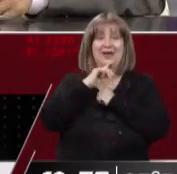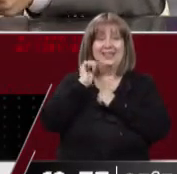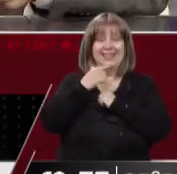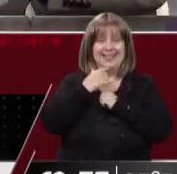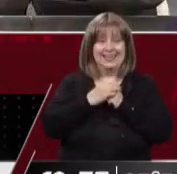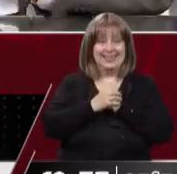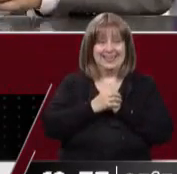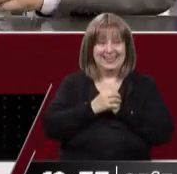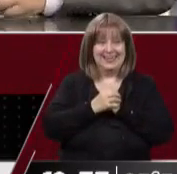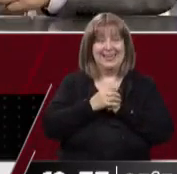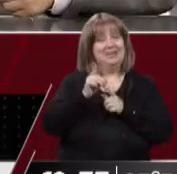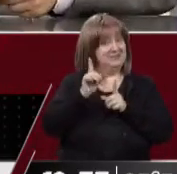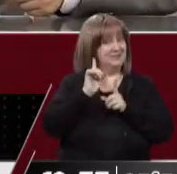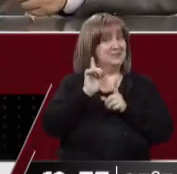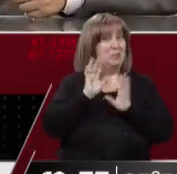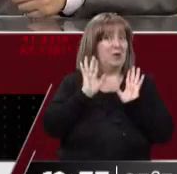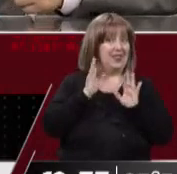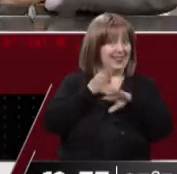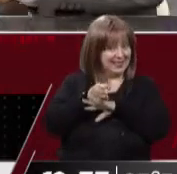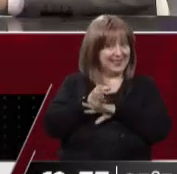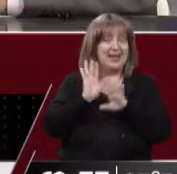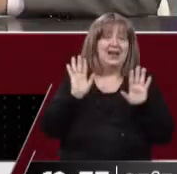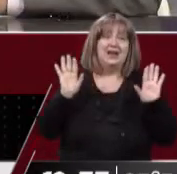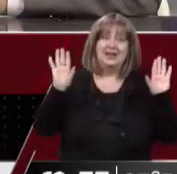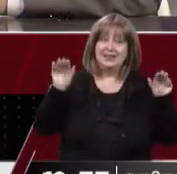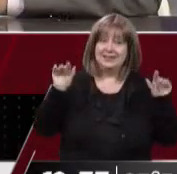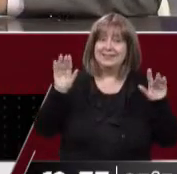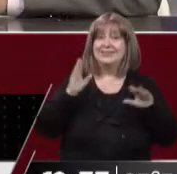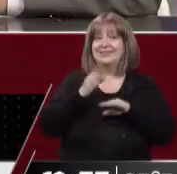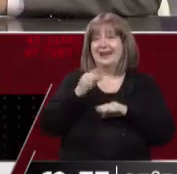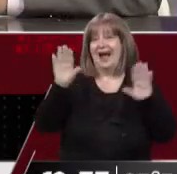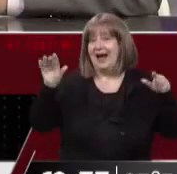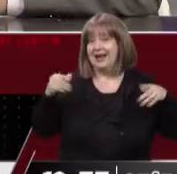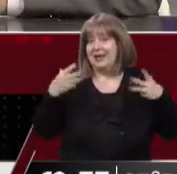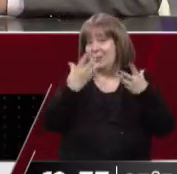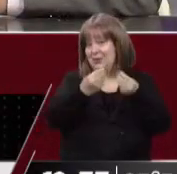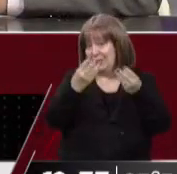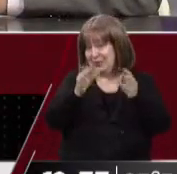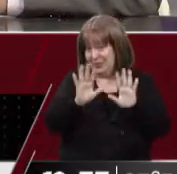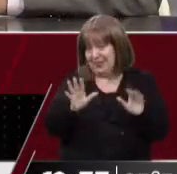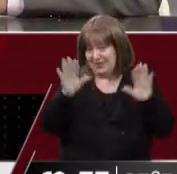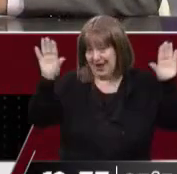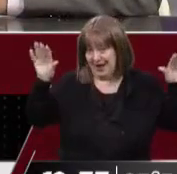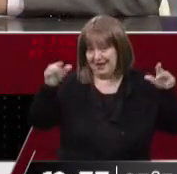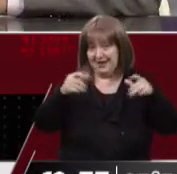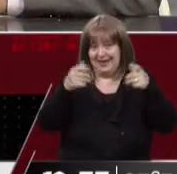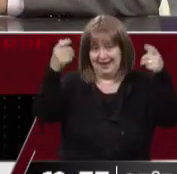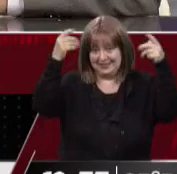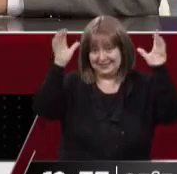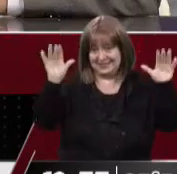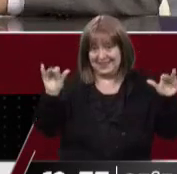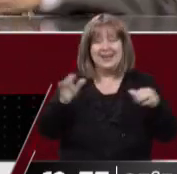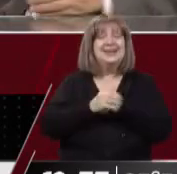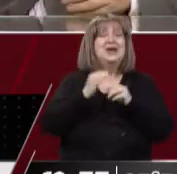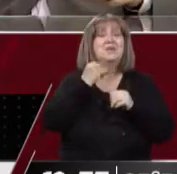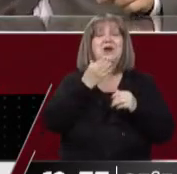escaloneta. Totalmente, guarda, chicos, con eso. Mira, los angelitos se han estado con ustedes a full, así que no creo que los vayan a abandonar. Claro, se han portado de 10.